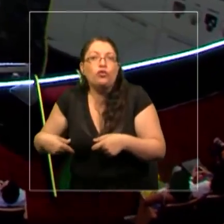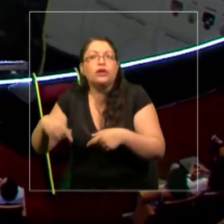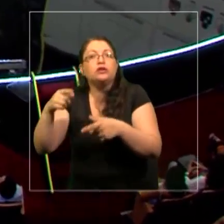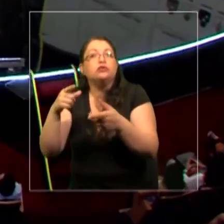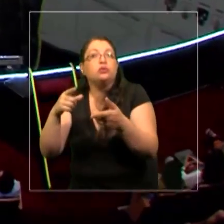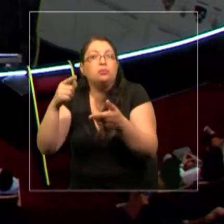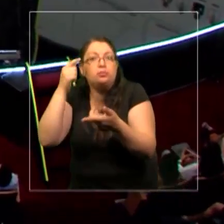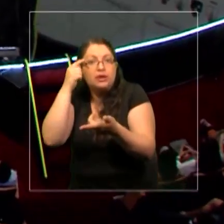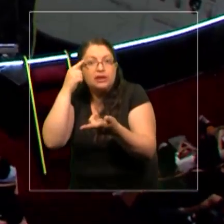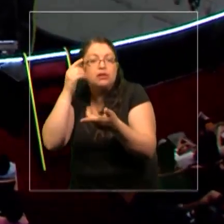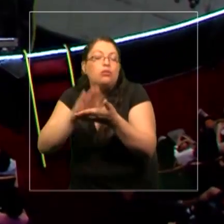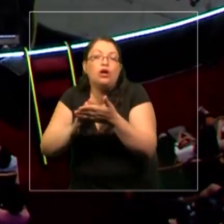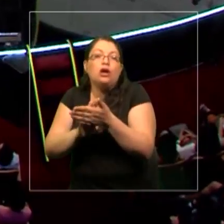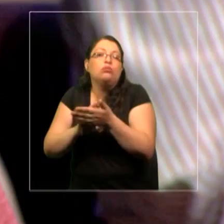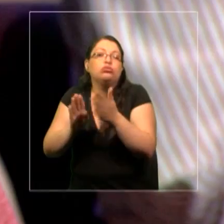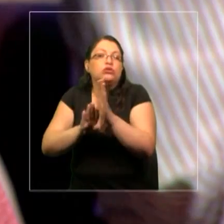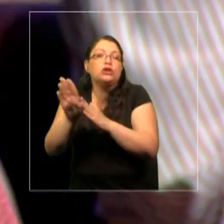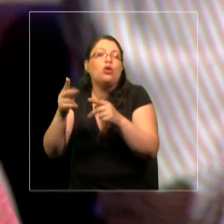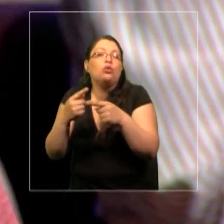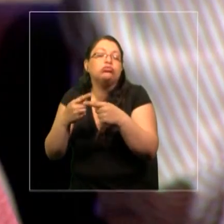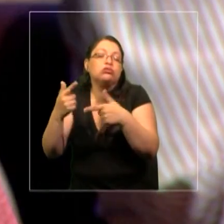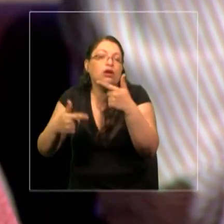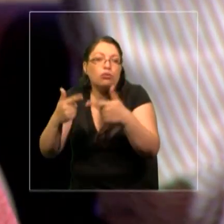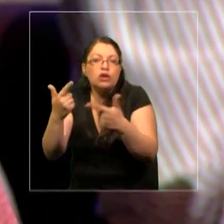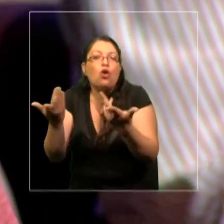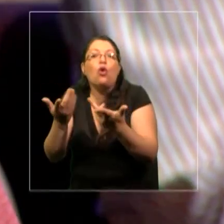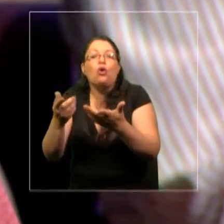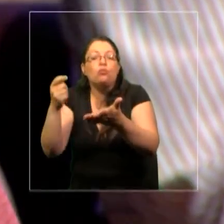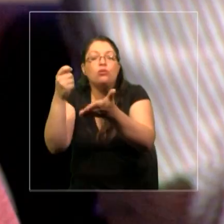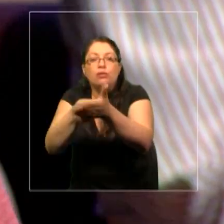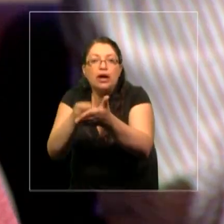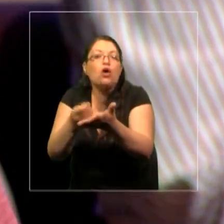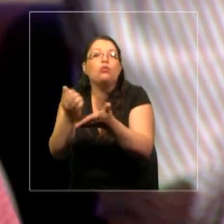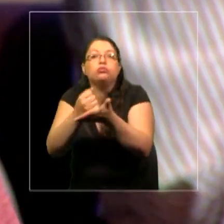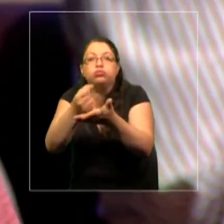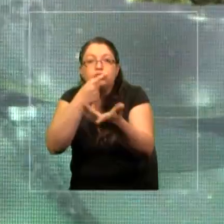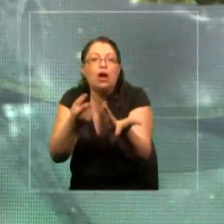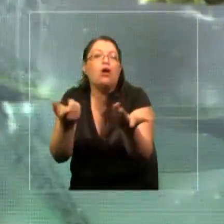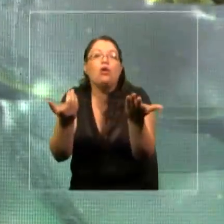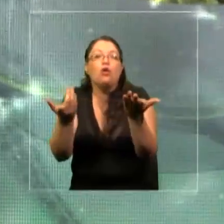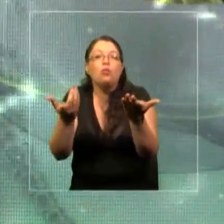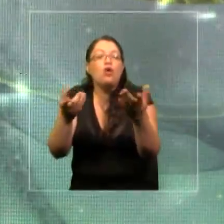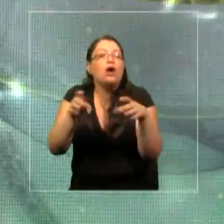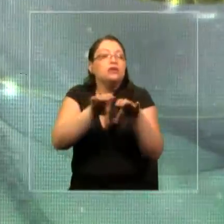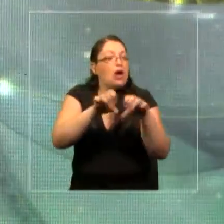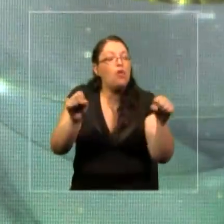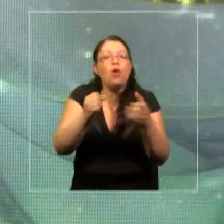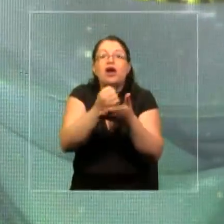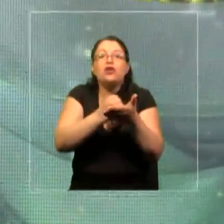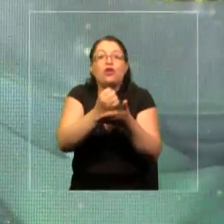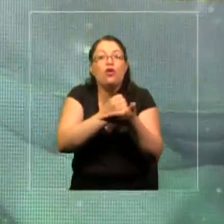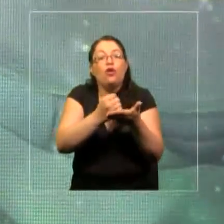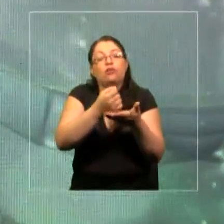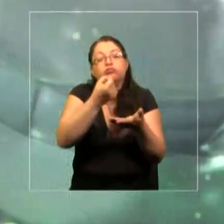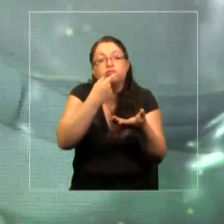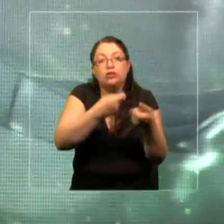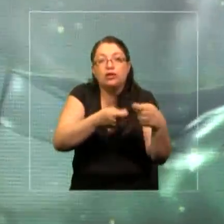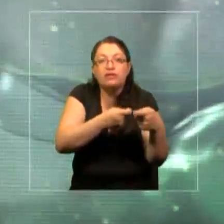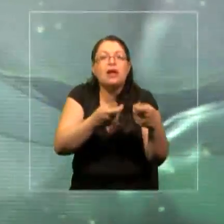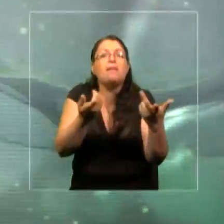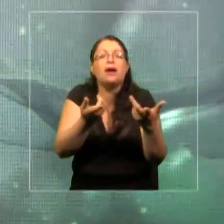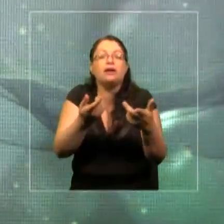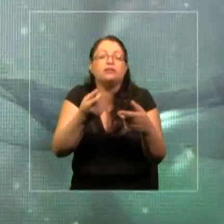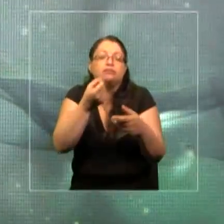una política de cómo tratar al paciente, cómo pagarlo, cómo negociarlo con las farmacéuticas para el tratamiento de la